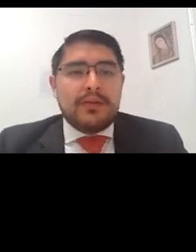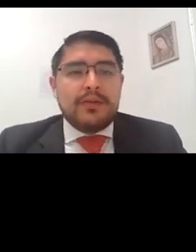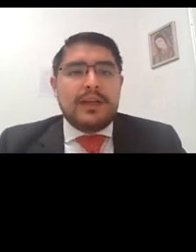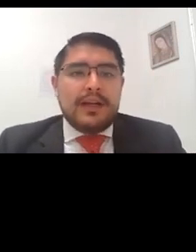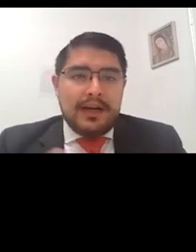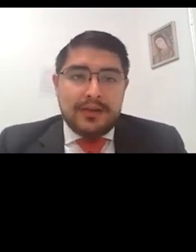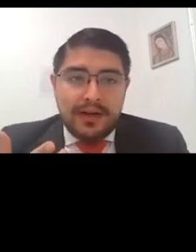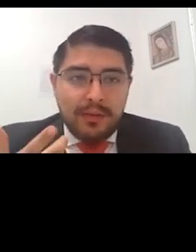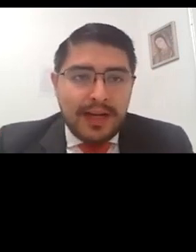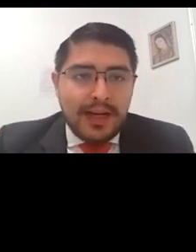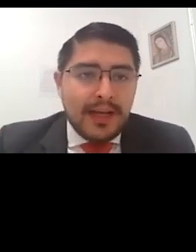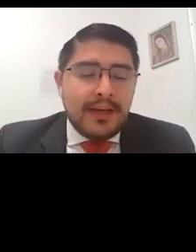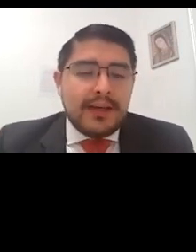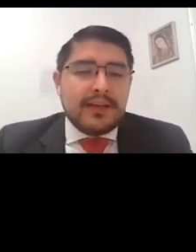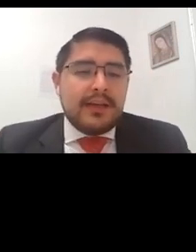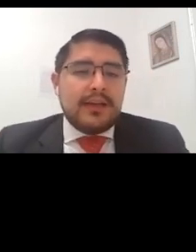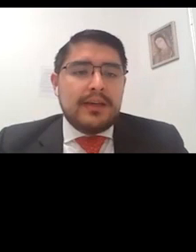el patrón de la relación laboral